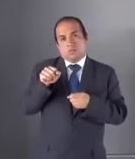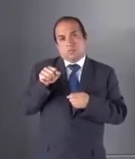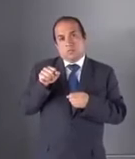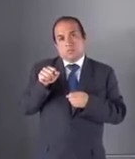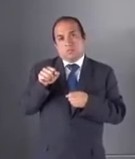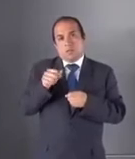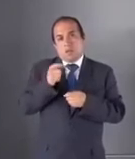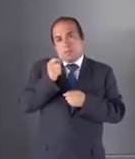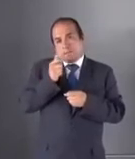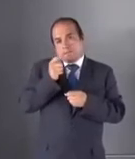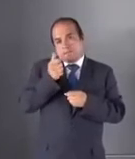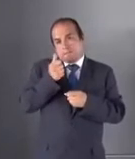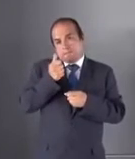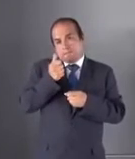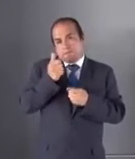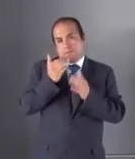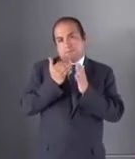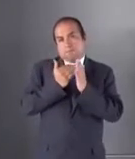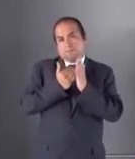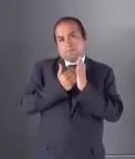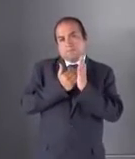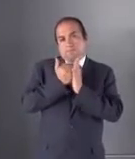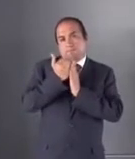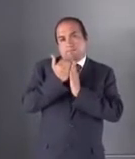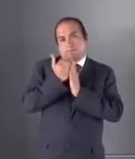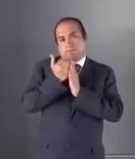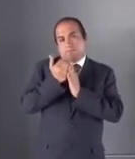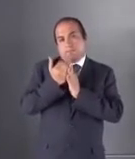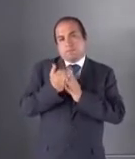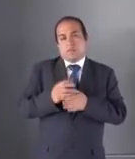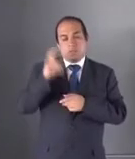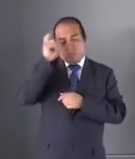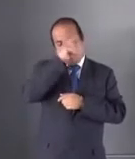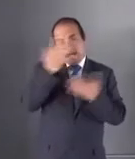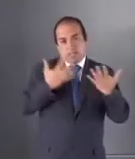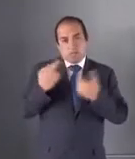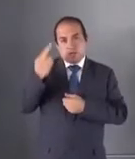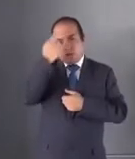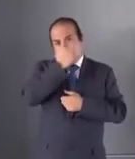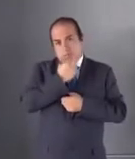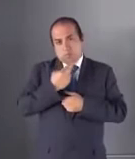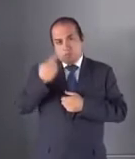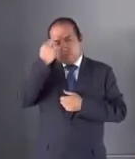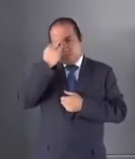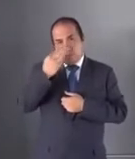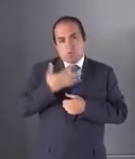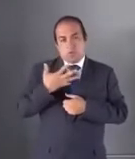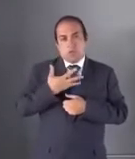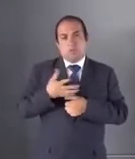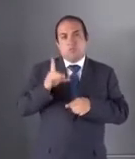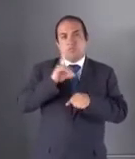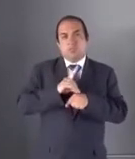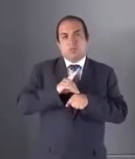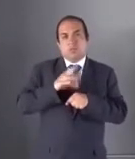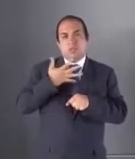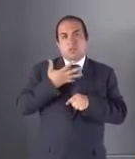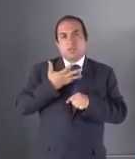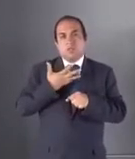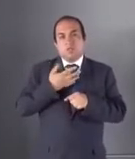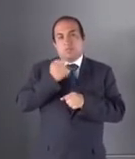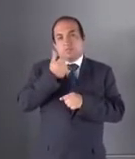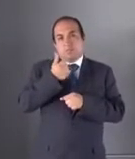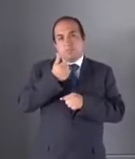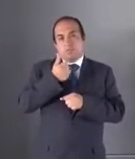ligero incremento. Como decimos, es difícil hacer la evaluación cuando es de un día a otro, hay que ver la evolución de los últimos